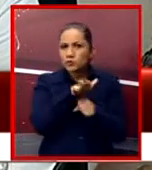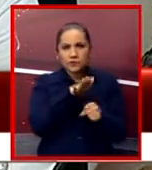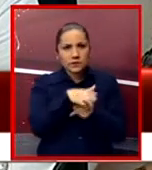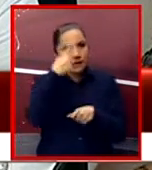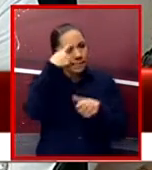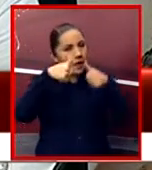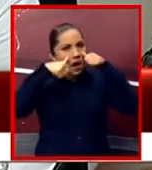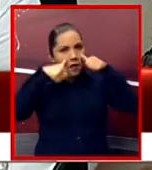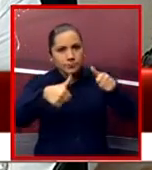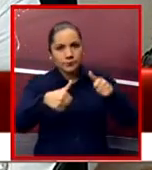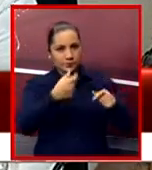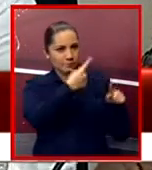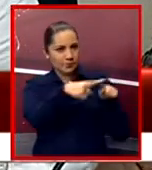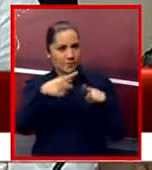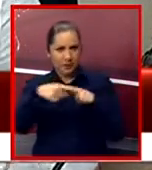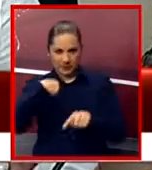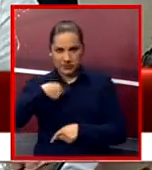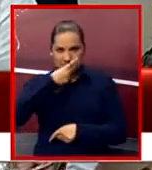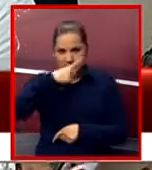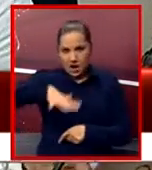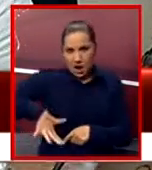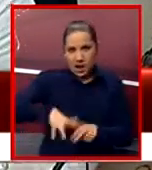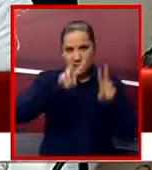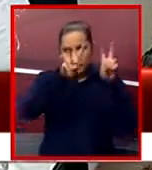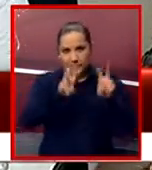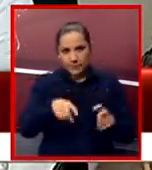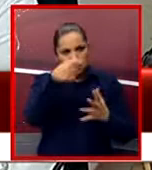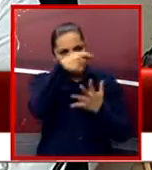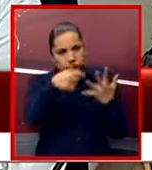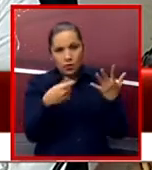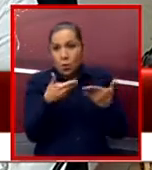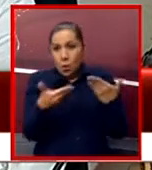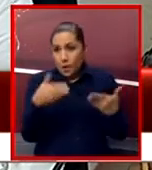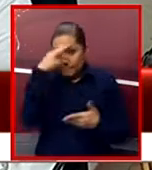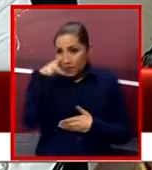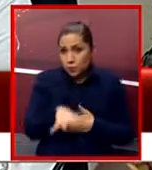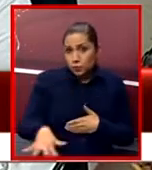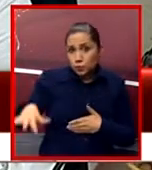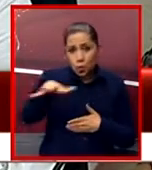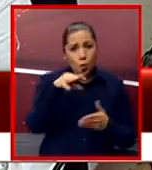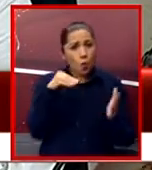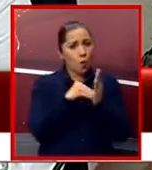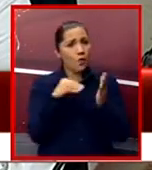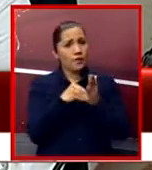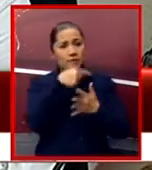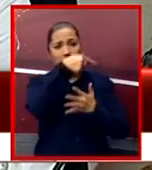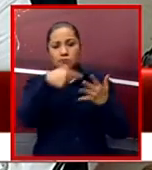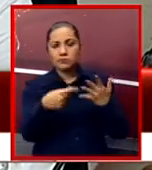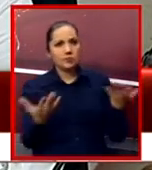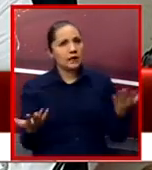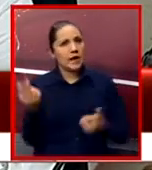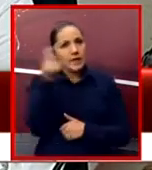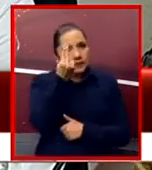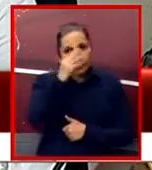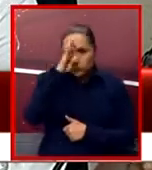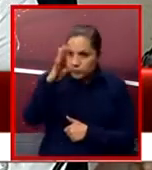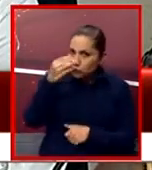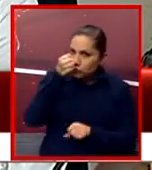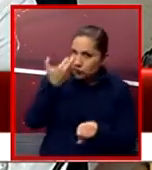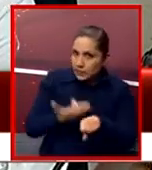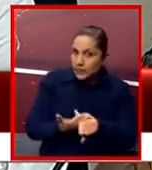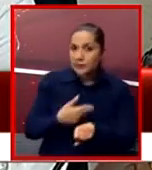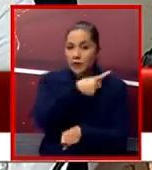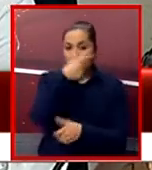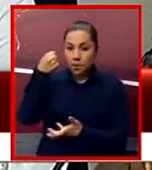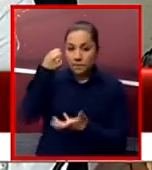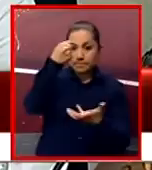que he mencionado y que hoy aquejan a este México. Necesitamos, señor secretario, que se blinde el presupuesto destinado a